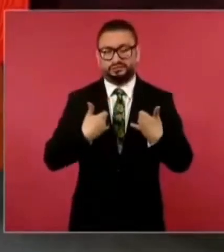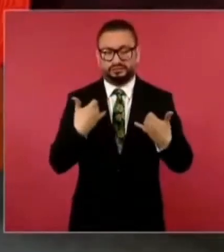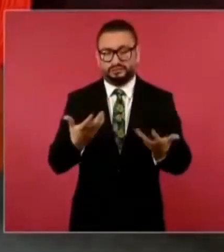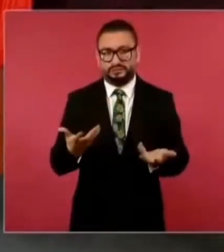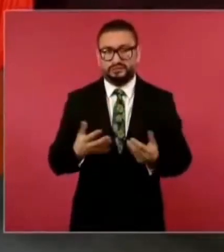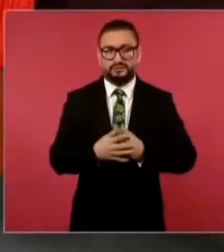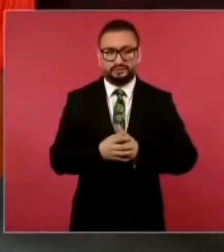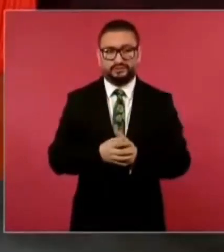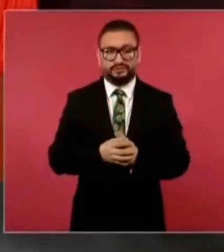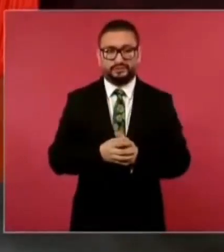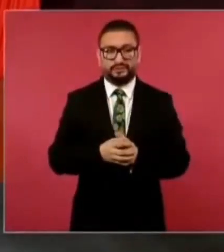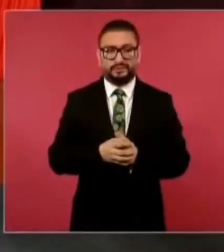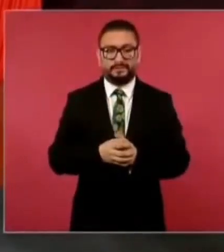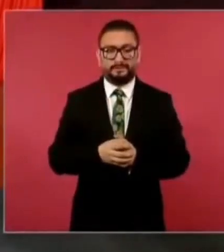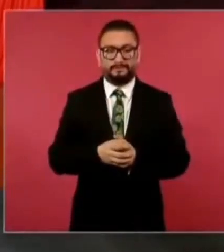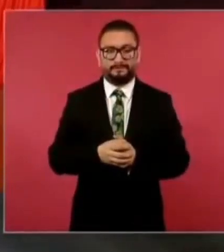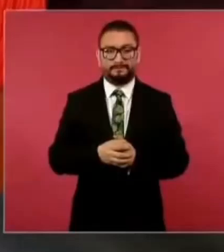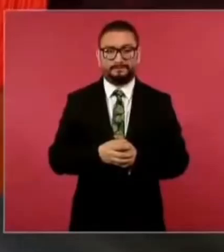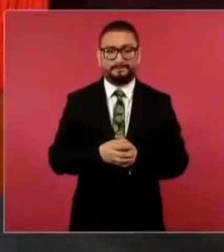Y